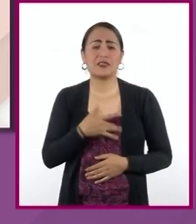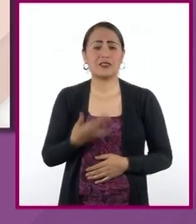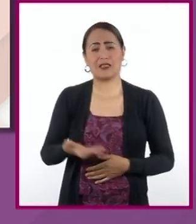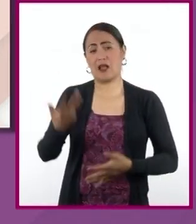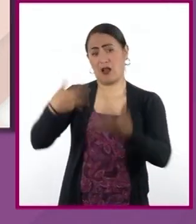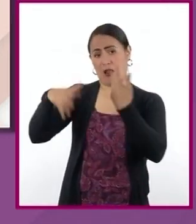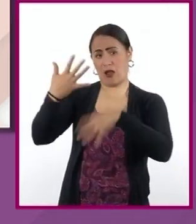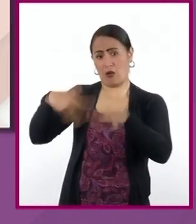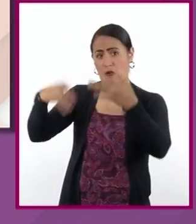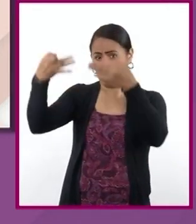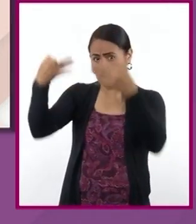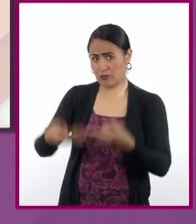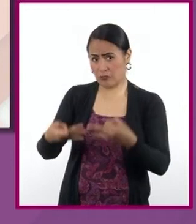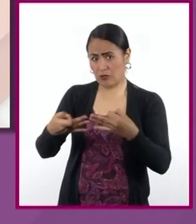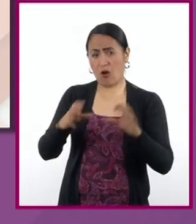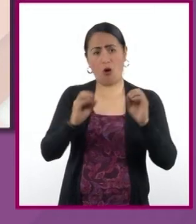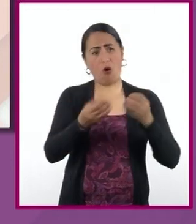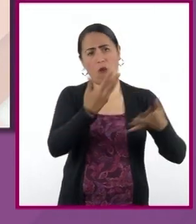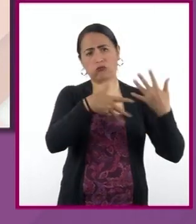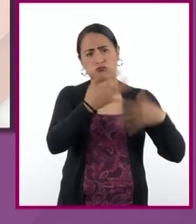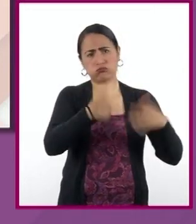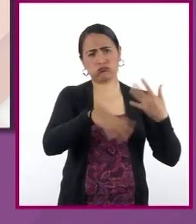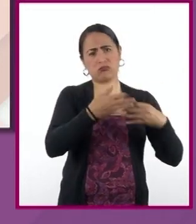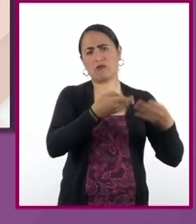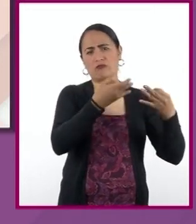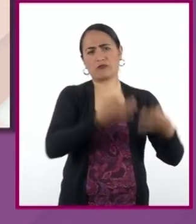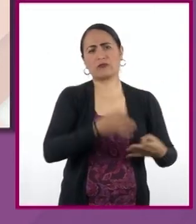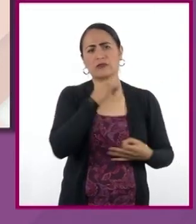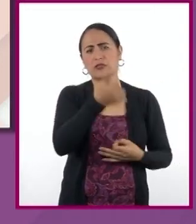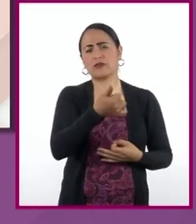con lenguaje formal o informal?